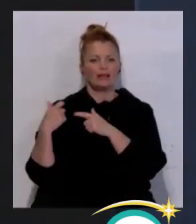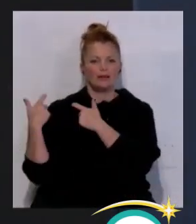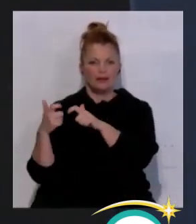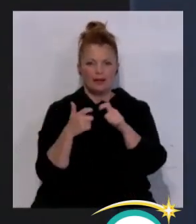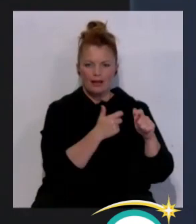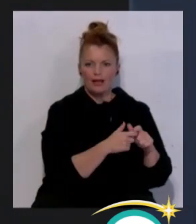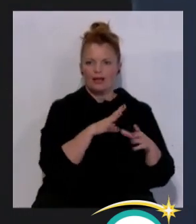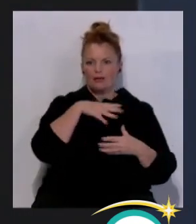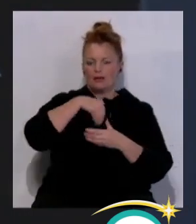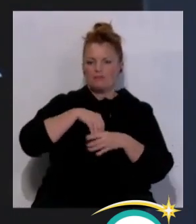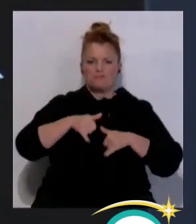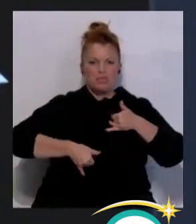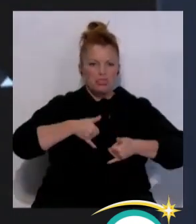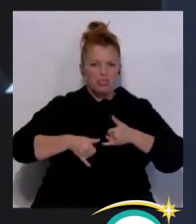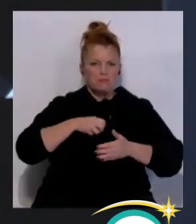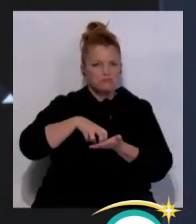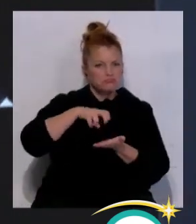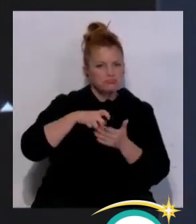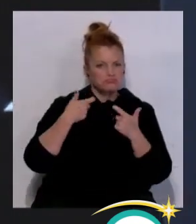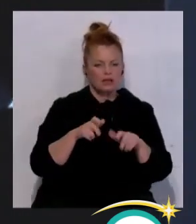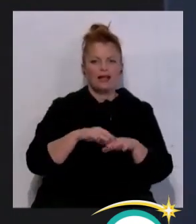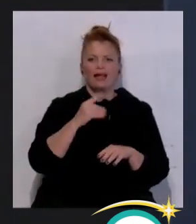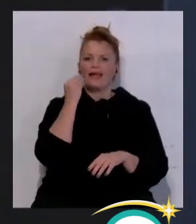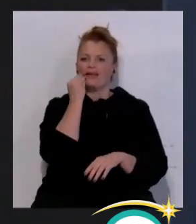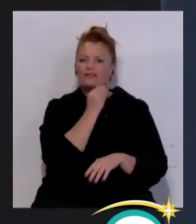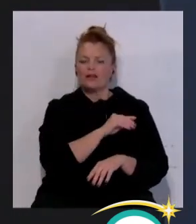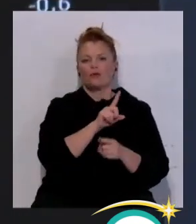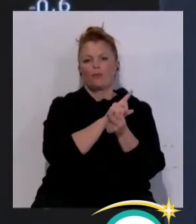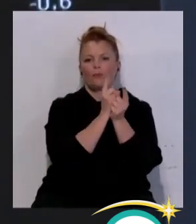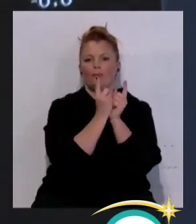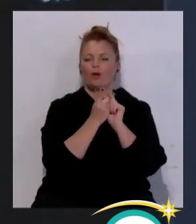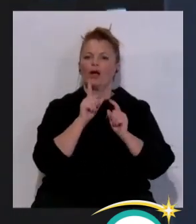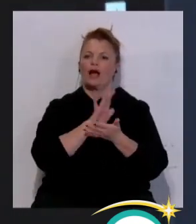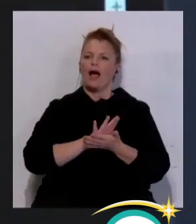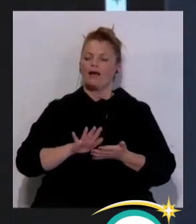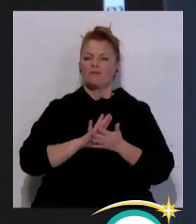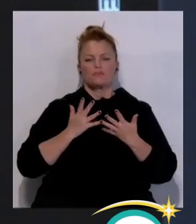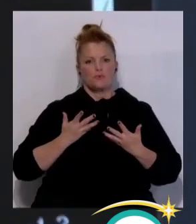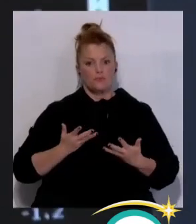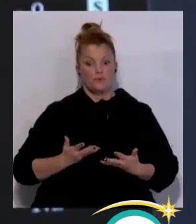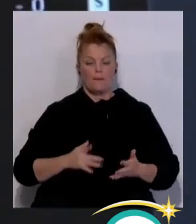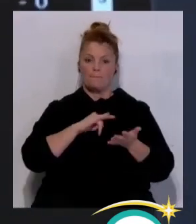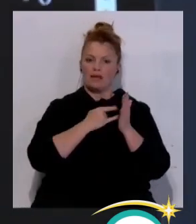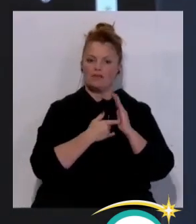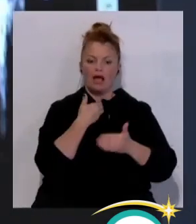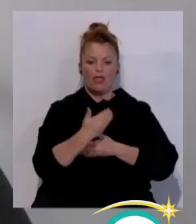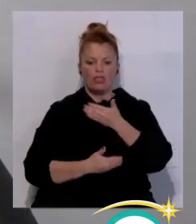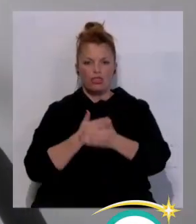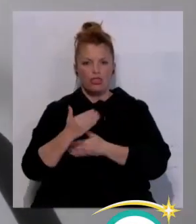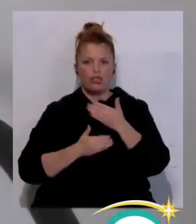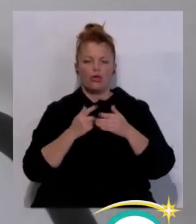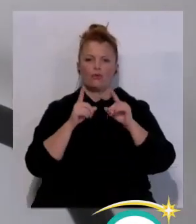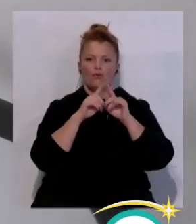tapiz rodante o en cicloergómetro, y luego un enfriamiento y vuelta a la calma. Entonces, en esa planificación, pues vamos a dosificar